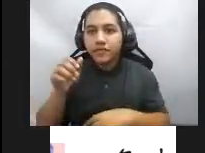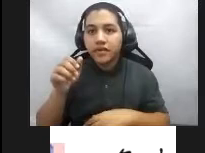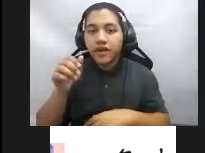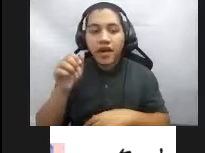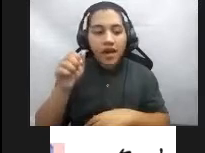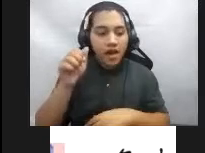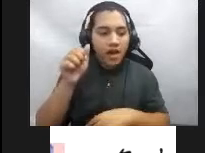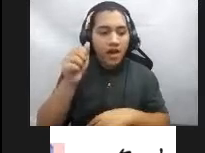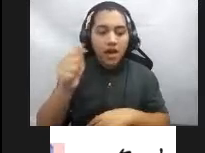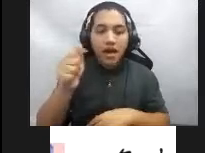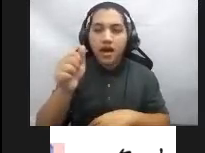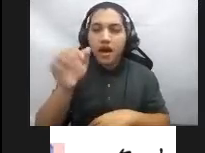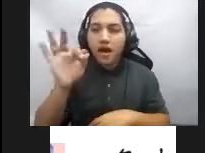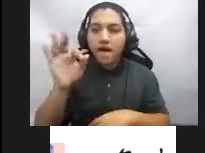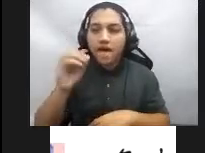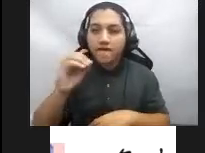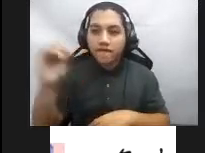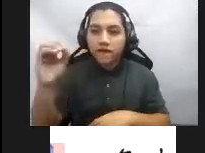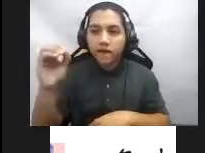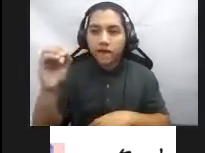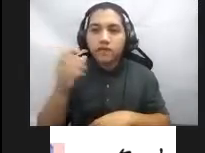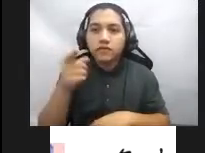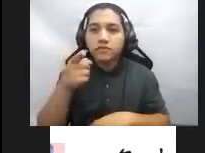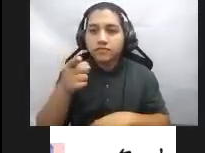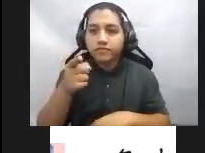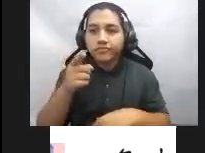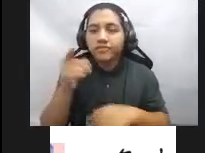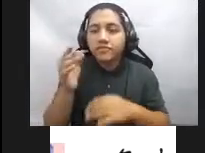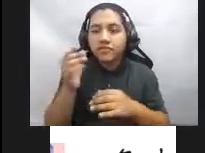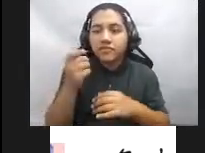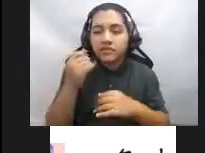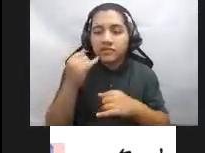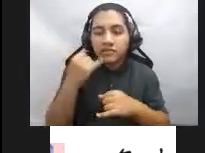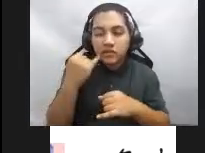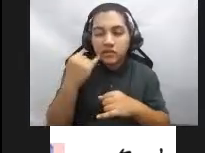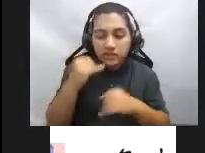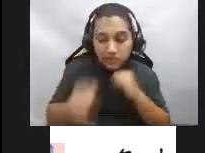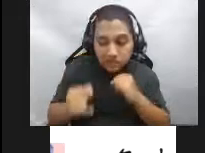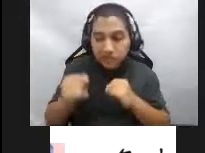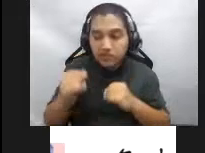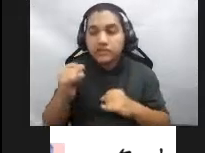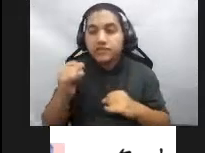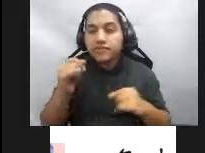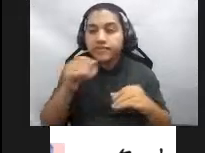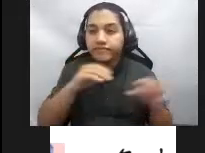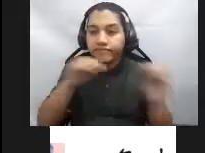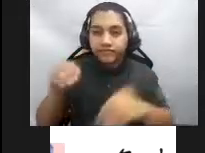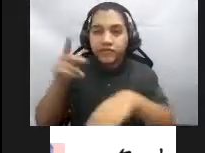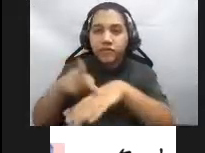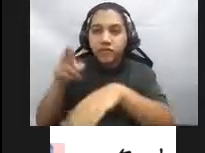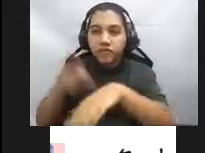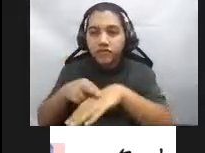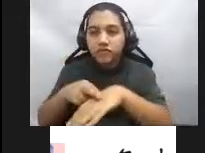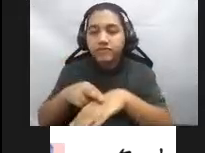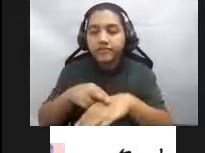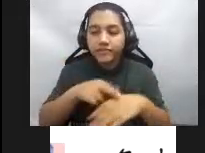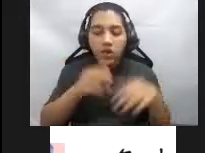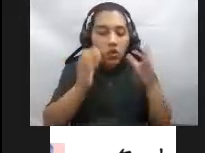los últimos que llegó a Puerto Rico de Cuba y llegó en 1879. Pero desde